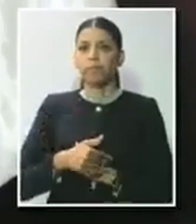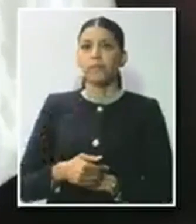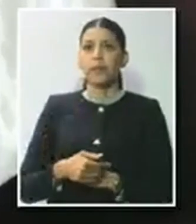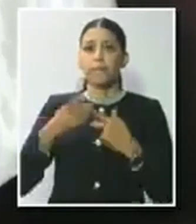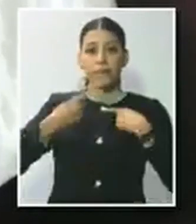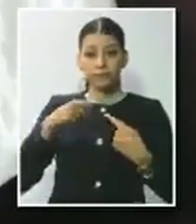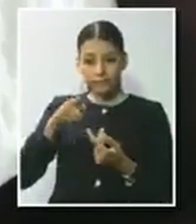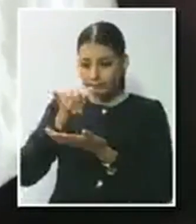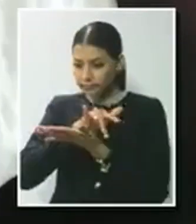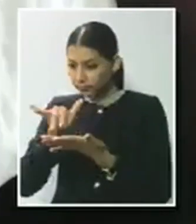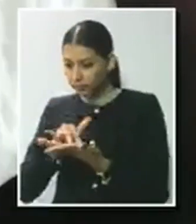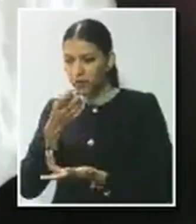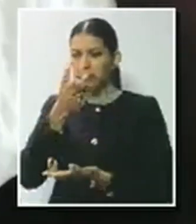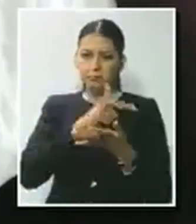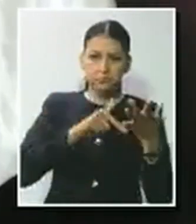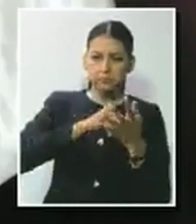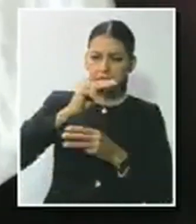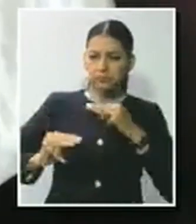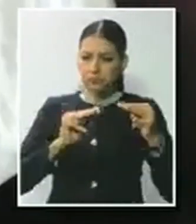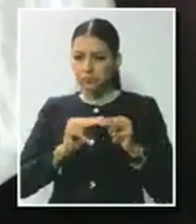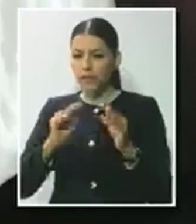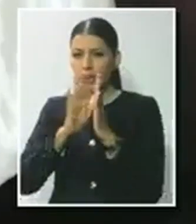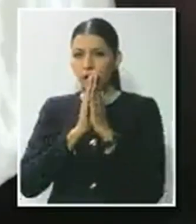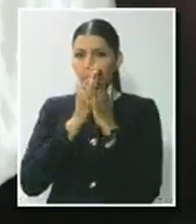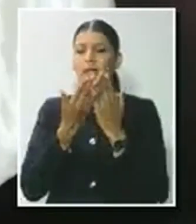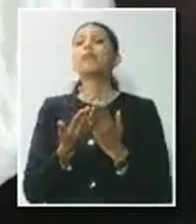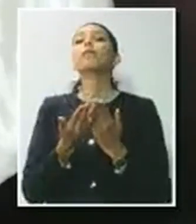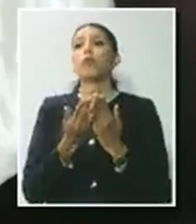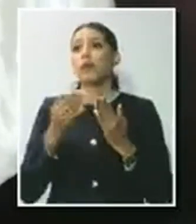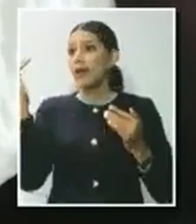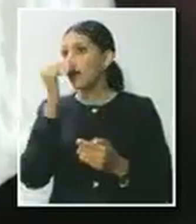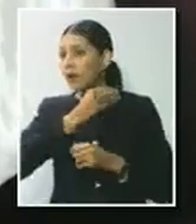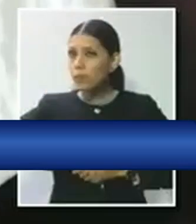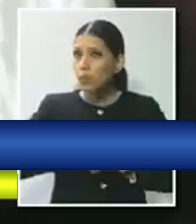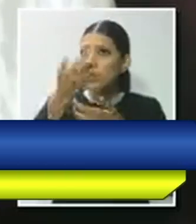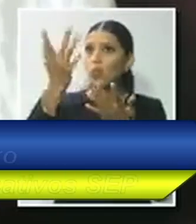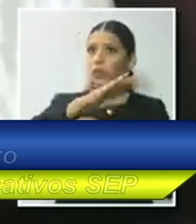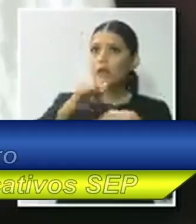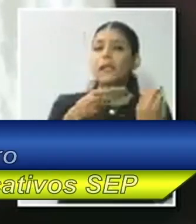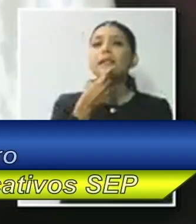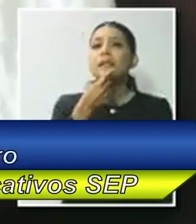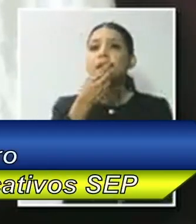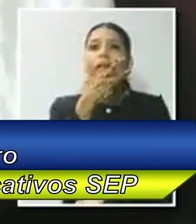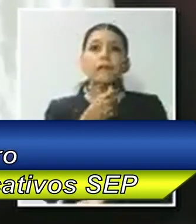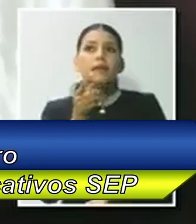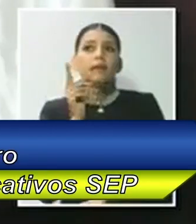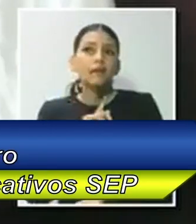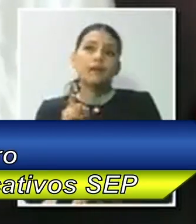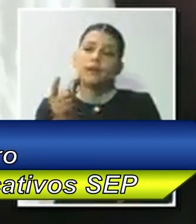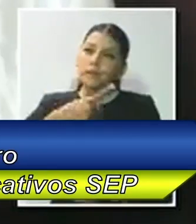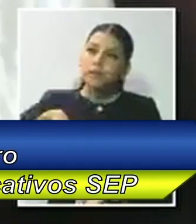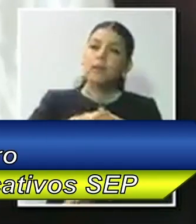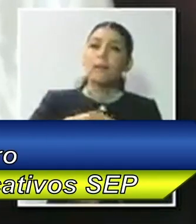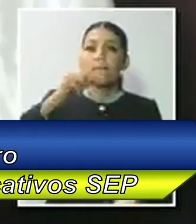insistió. En pocas partes del mundo los libros de texto son gratuitos y llegan a las manos de todas las niñas y los niños. En México